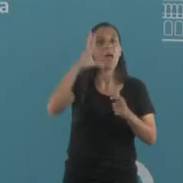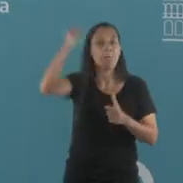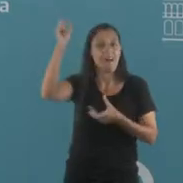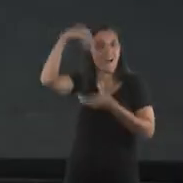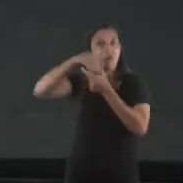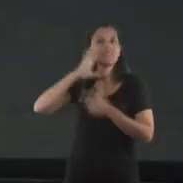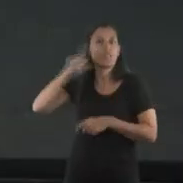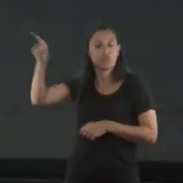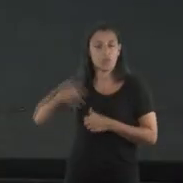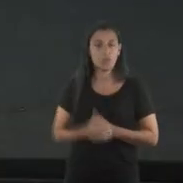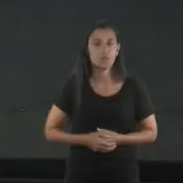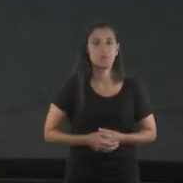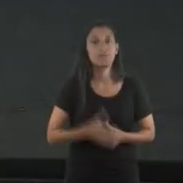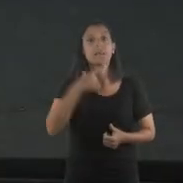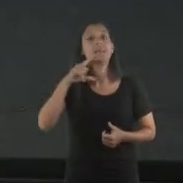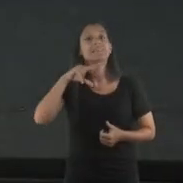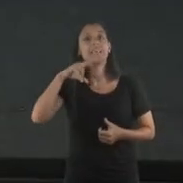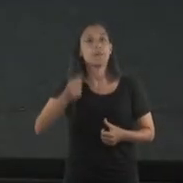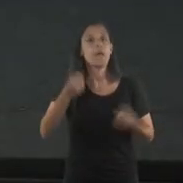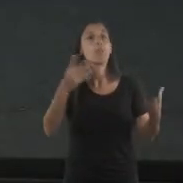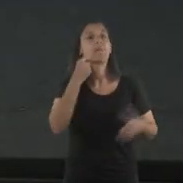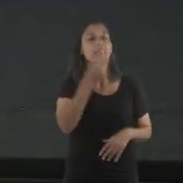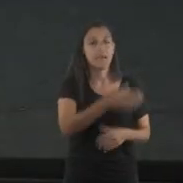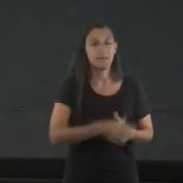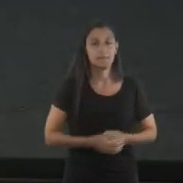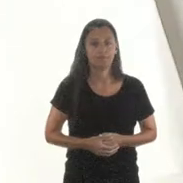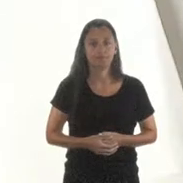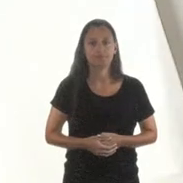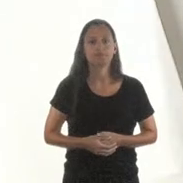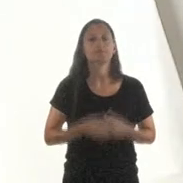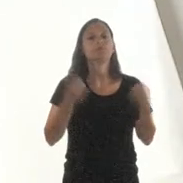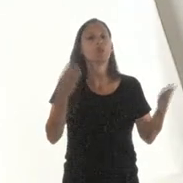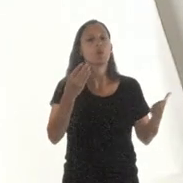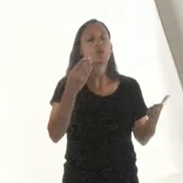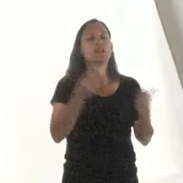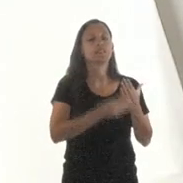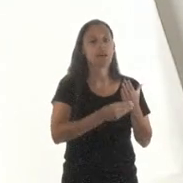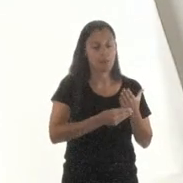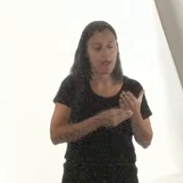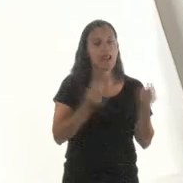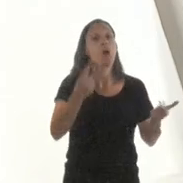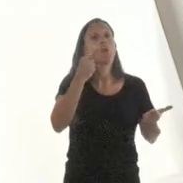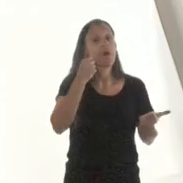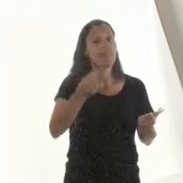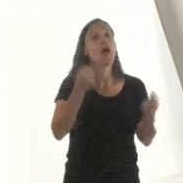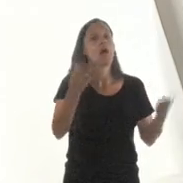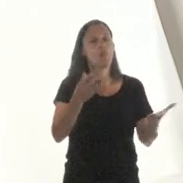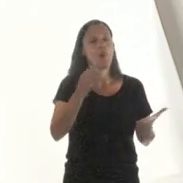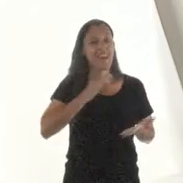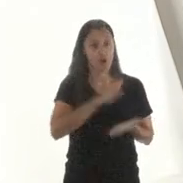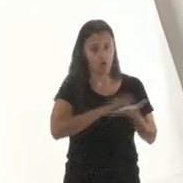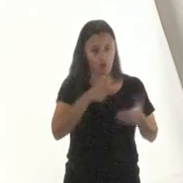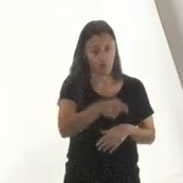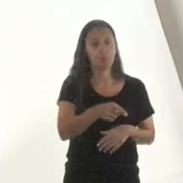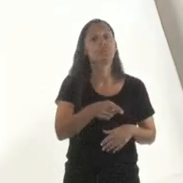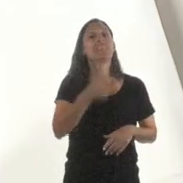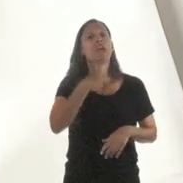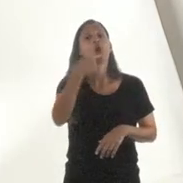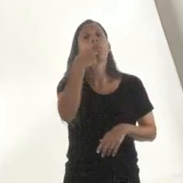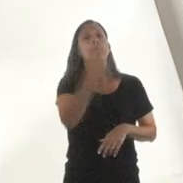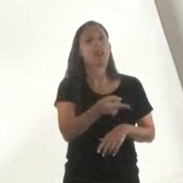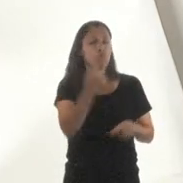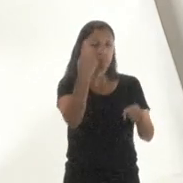Gracias. Silvia Mercado, ¿cómo le va? Buen día. ¿Qué tal, Gabriela? Buen día, buen año. Le quiero